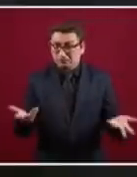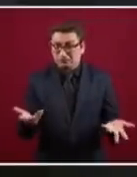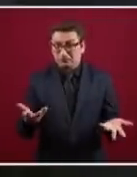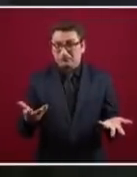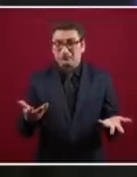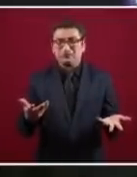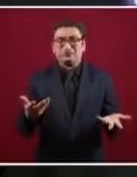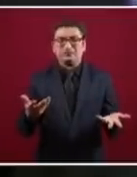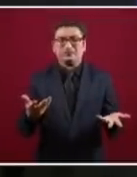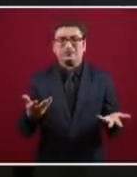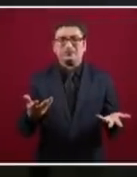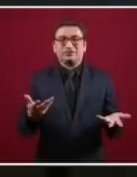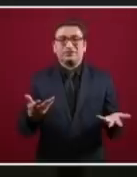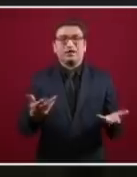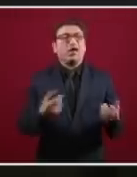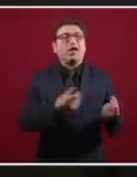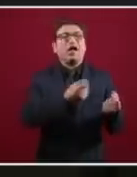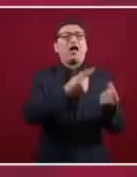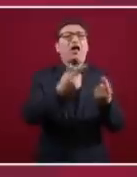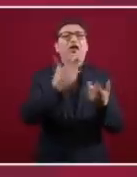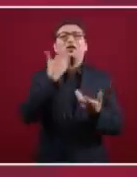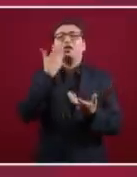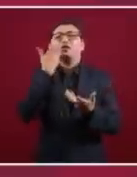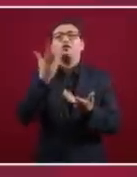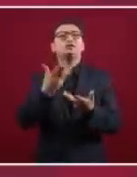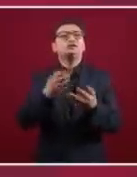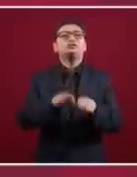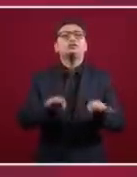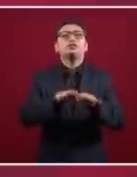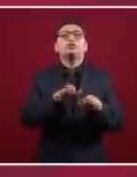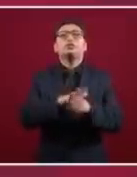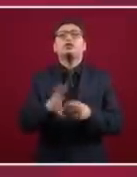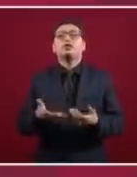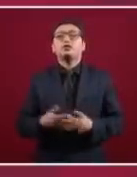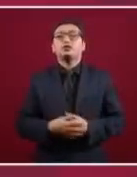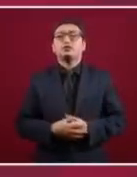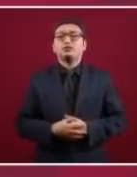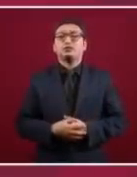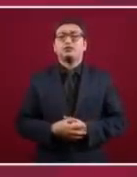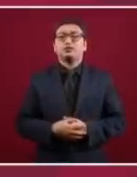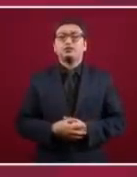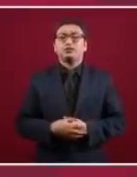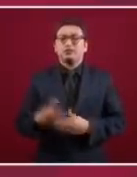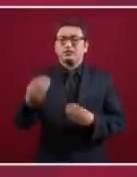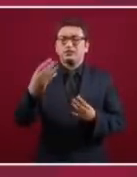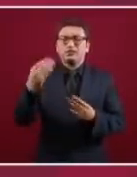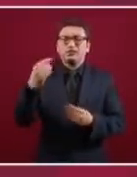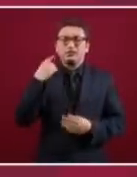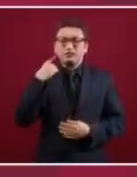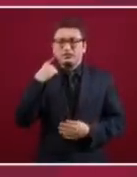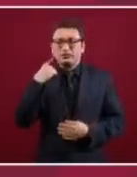lo importante es sí como